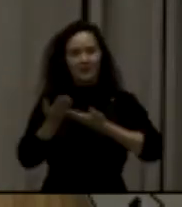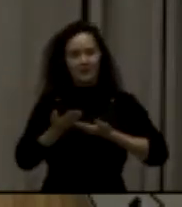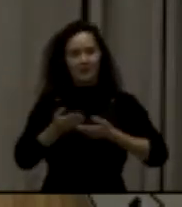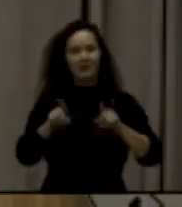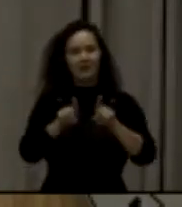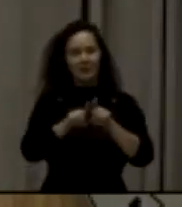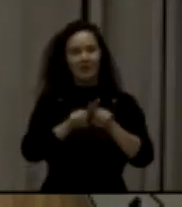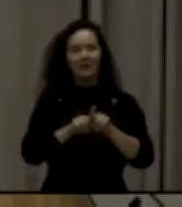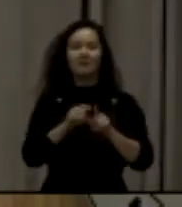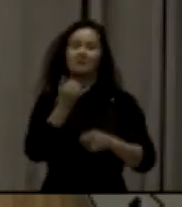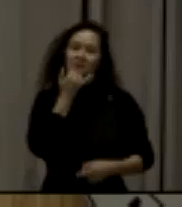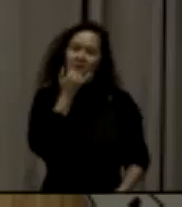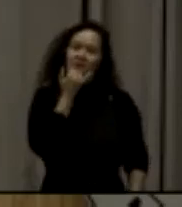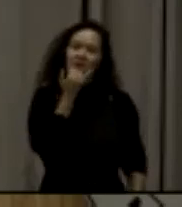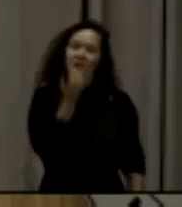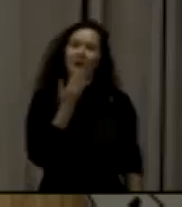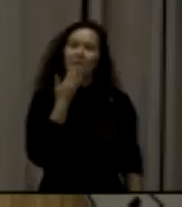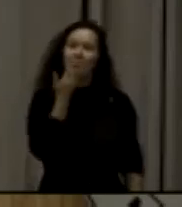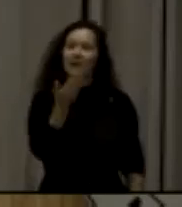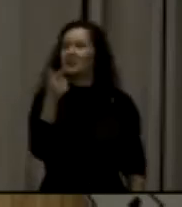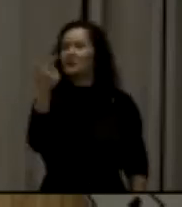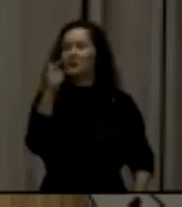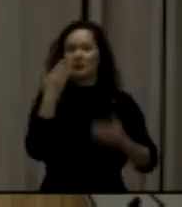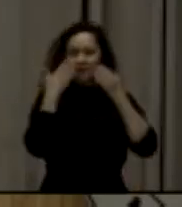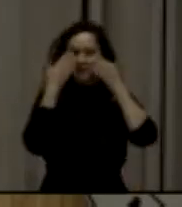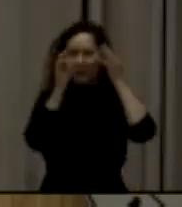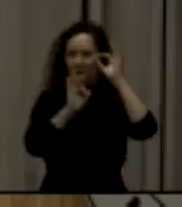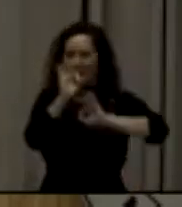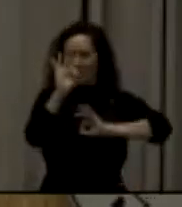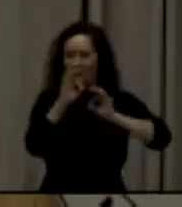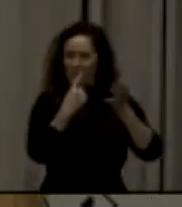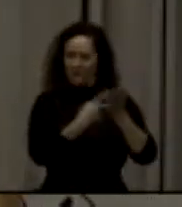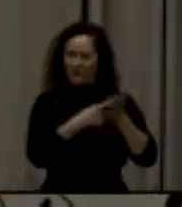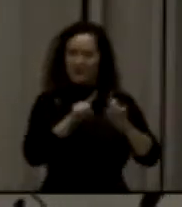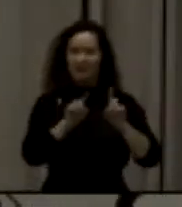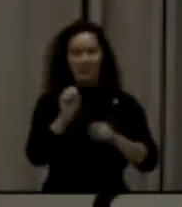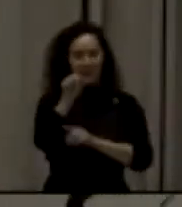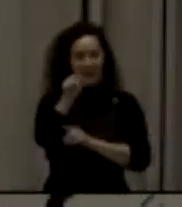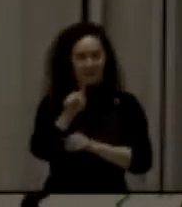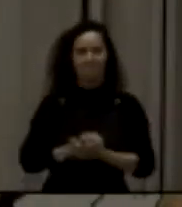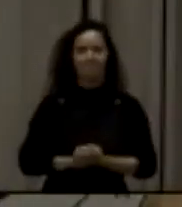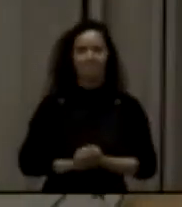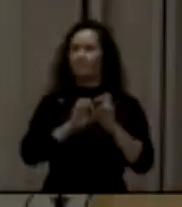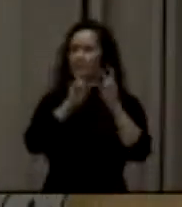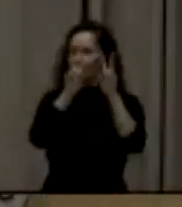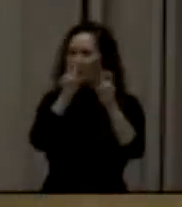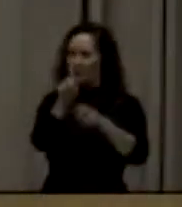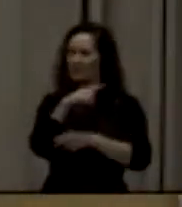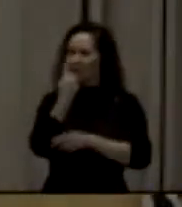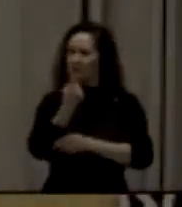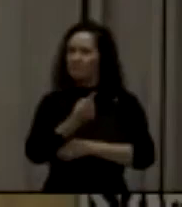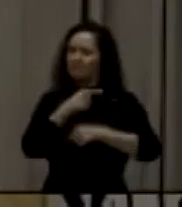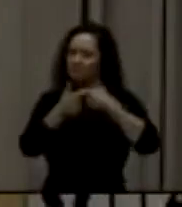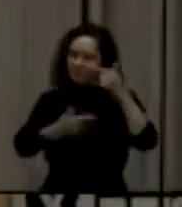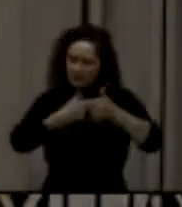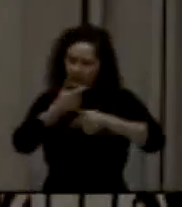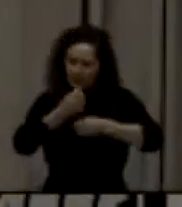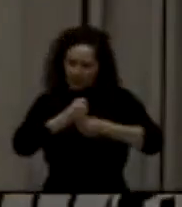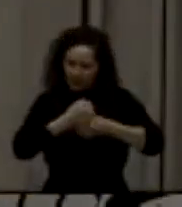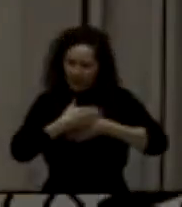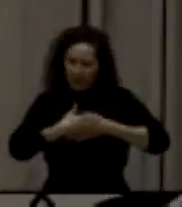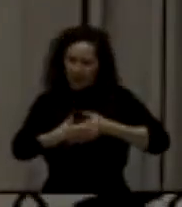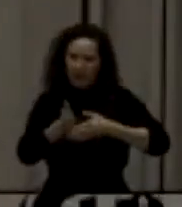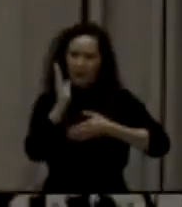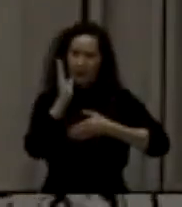disculpas no tenía la presentación preparada pero bueno es un tema que nosotros hemos venido trabajando y